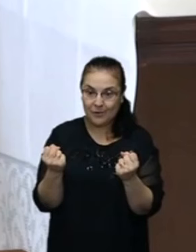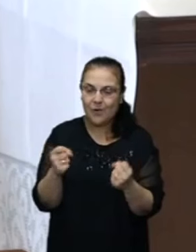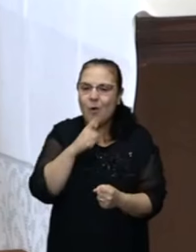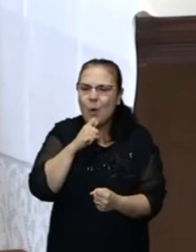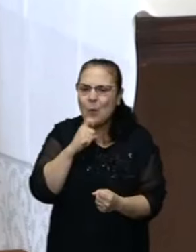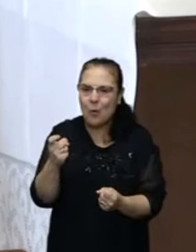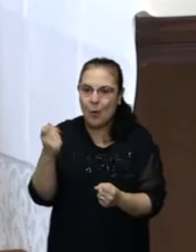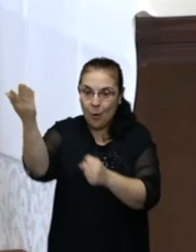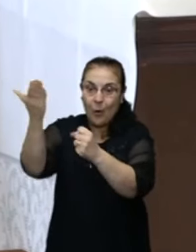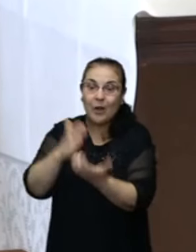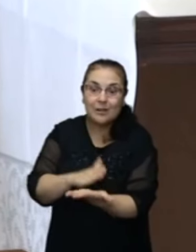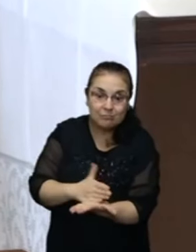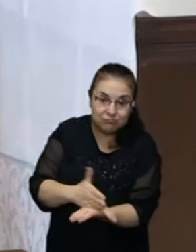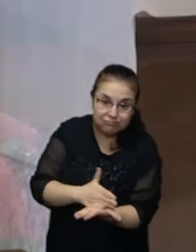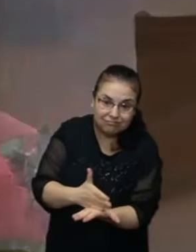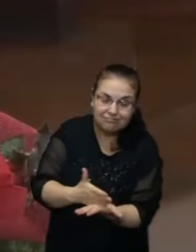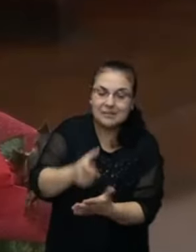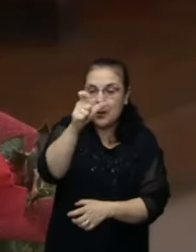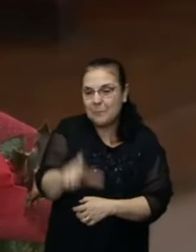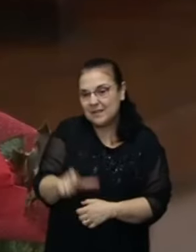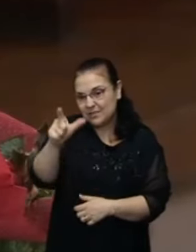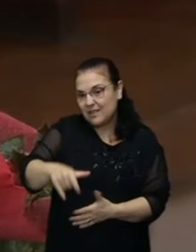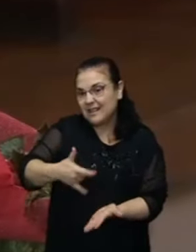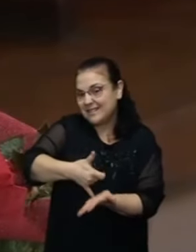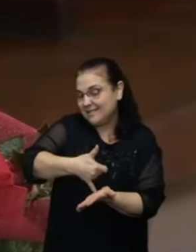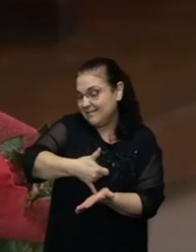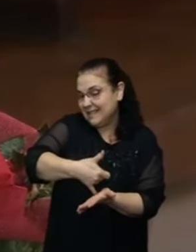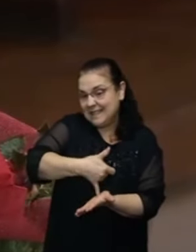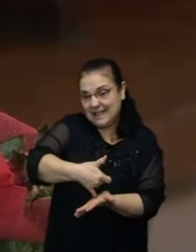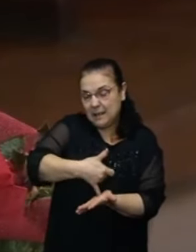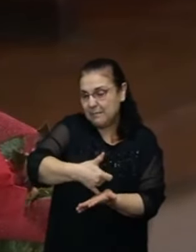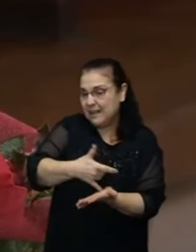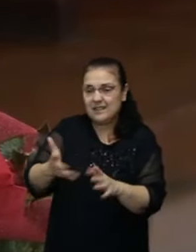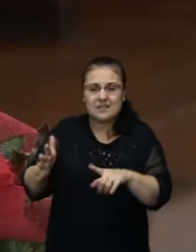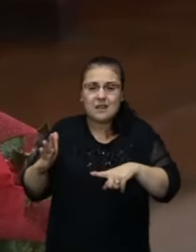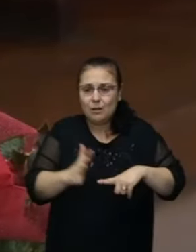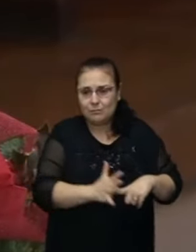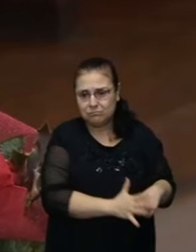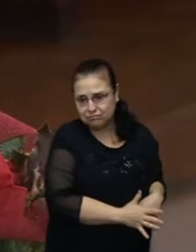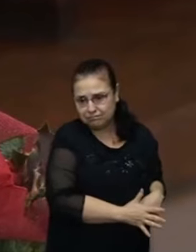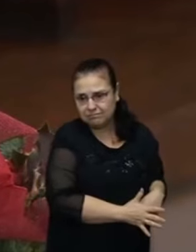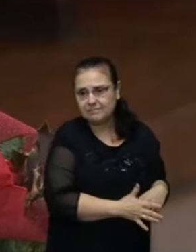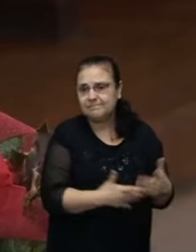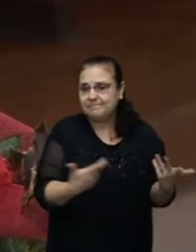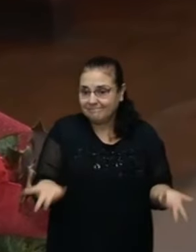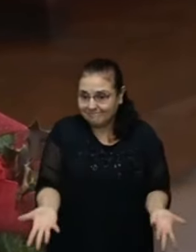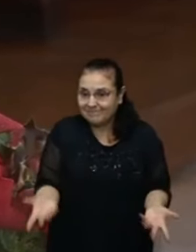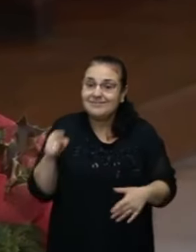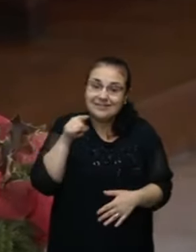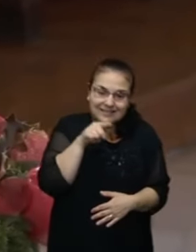de las personas más débiles, de las personas marginadas. Ahí es donde Dios pone su